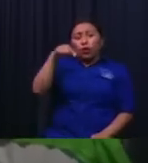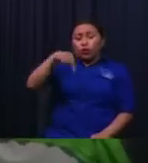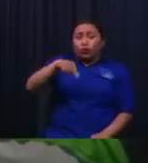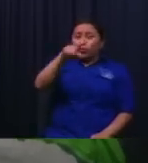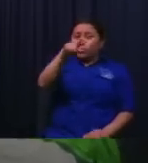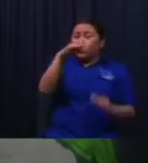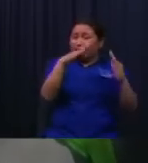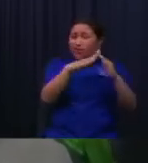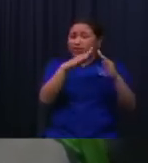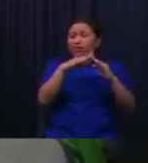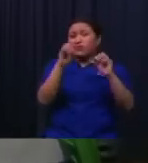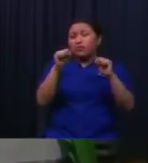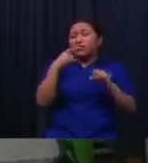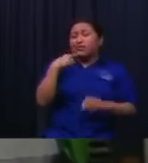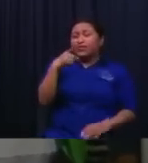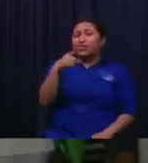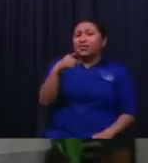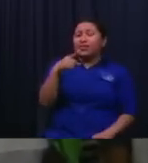Cambia mi vida.